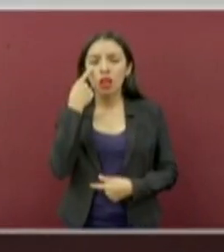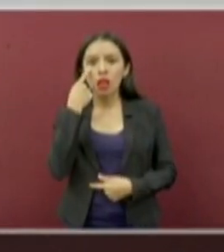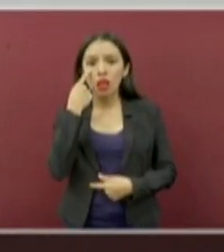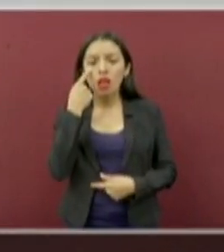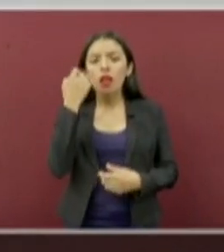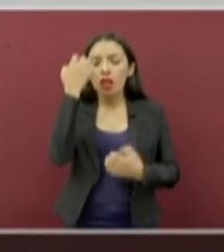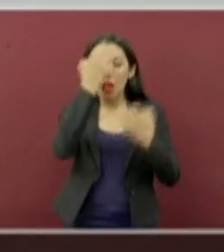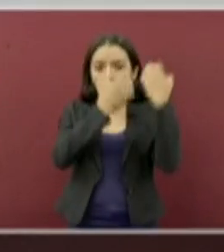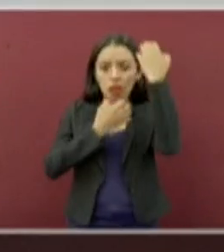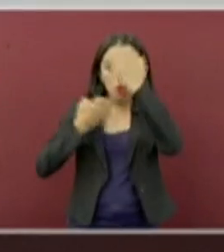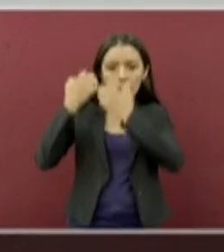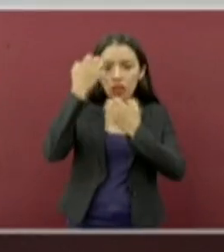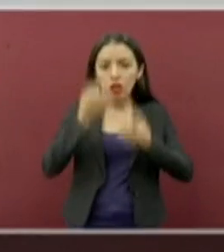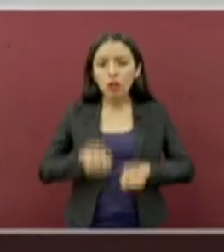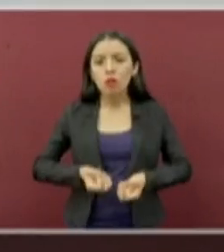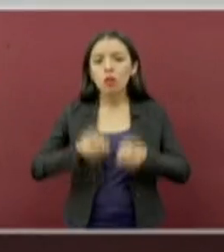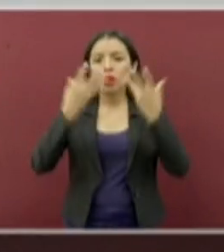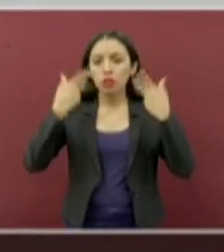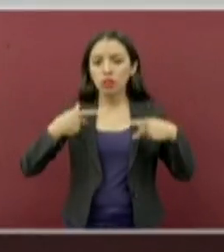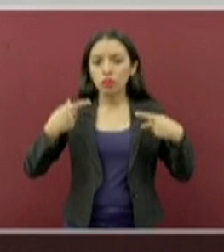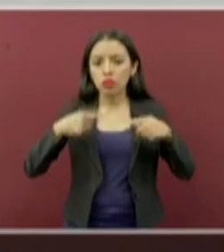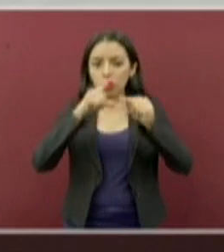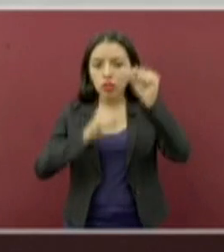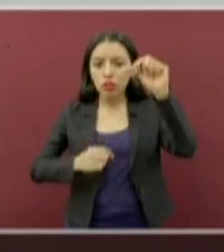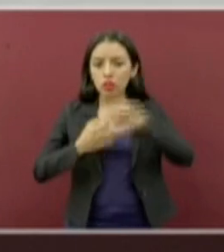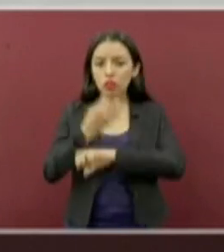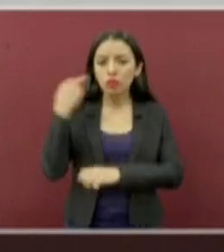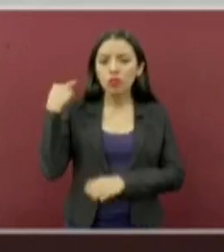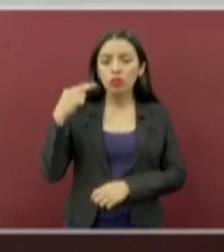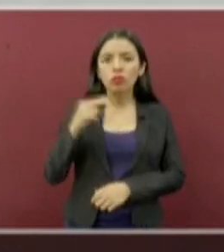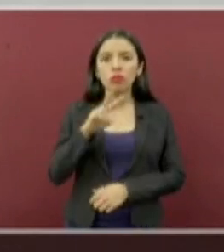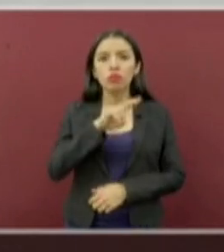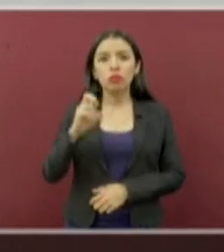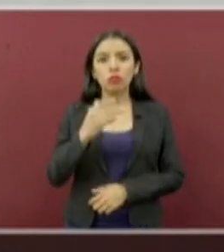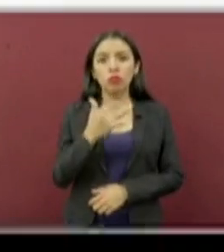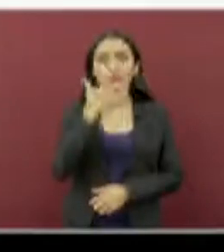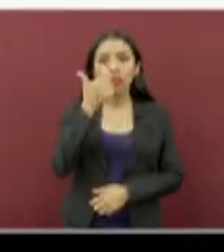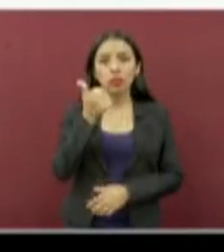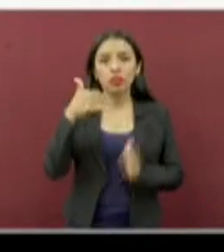que se han estudiado y atendido en el estado